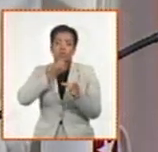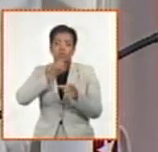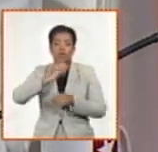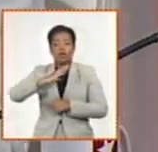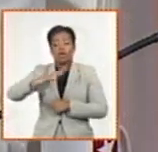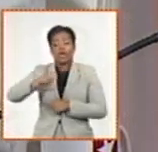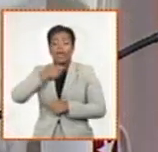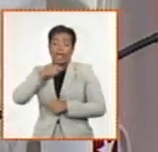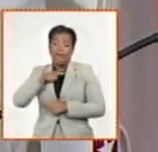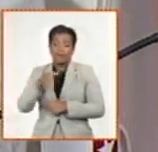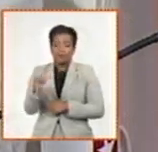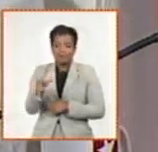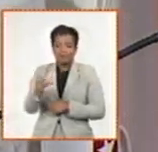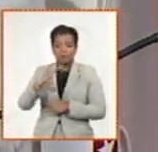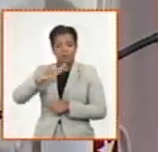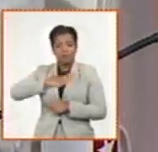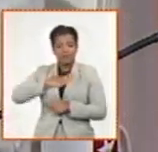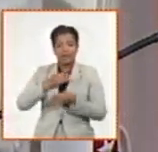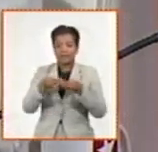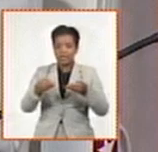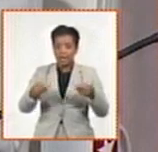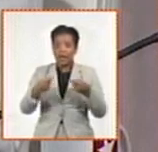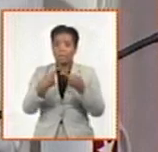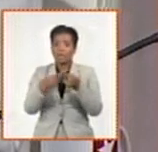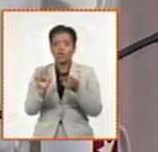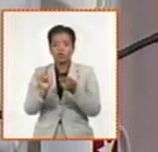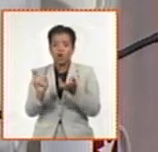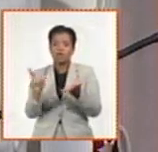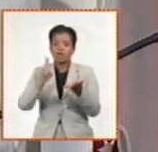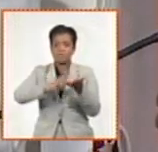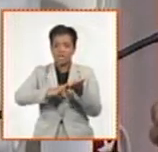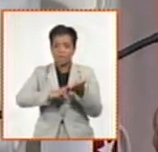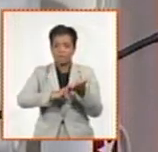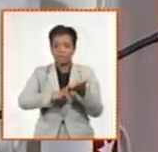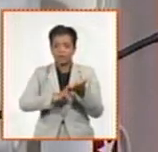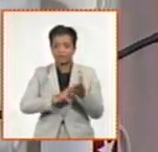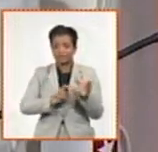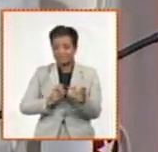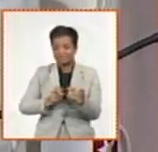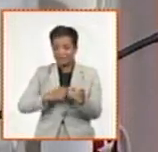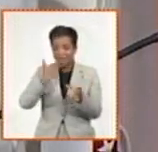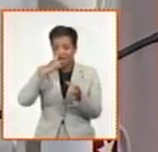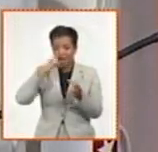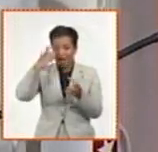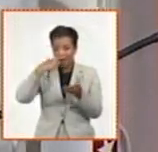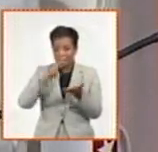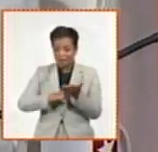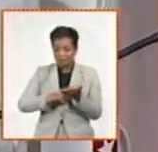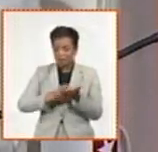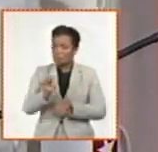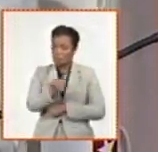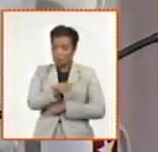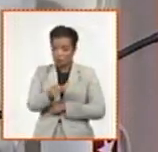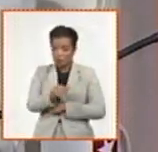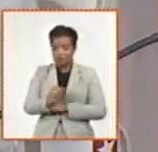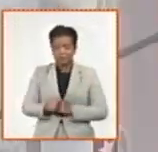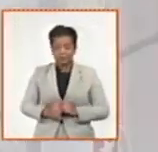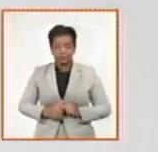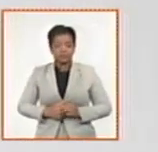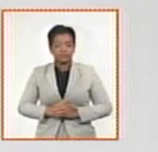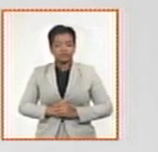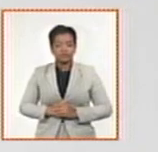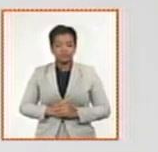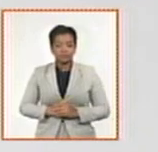propiedad de la tierra, pero que están socializados a través de la cooperativa. Y entonces el espacio de la cooperativa ha